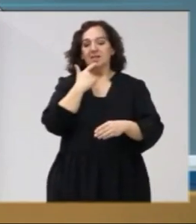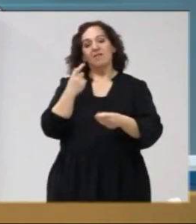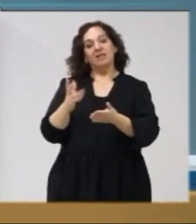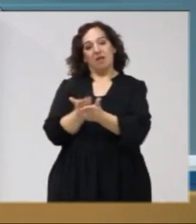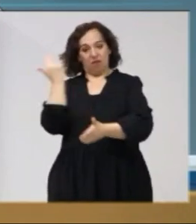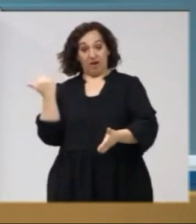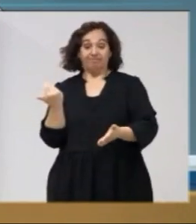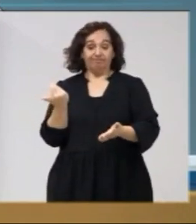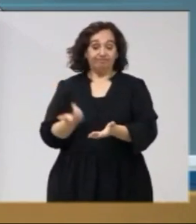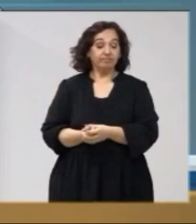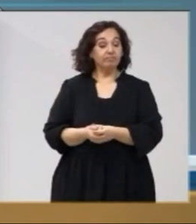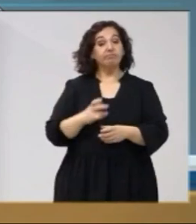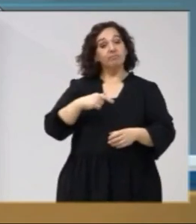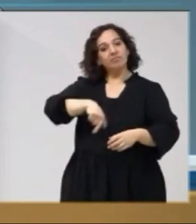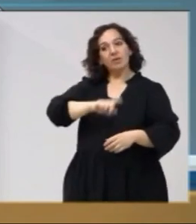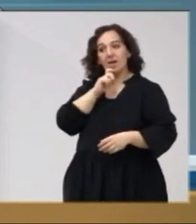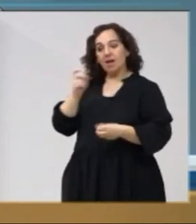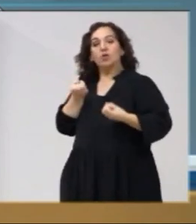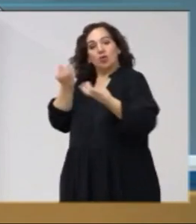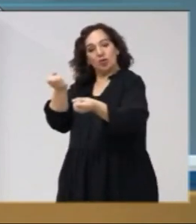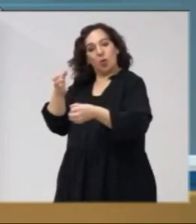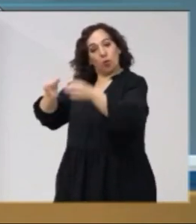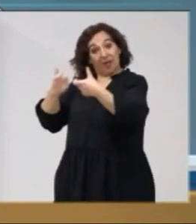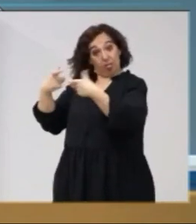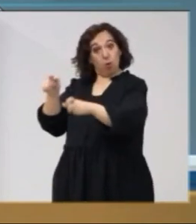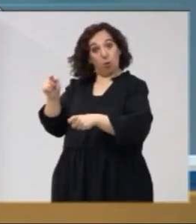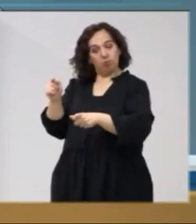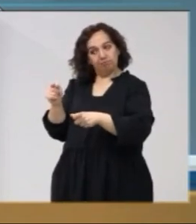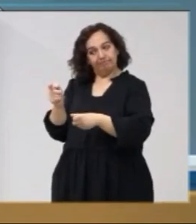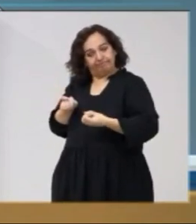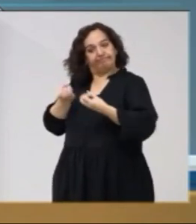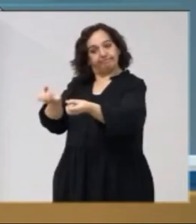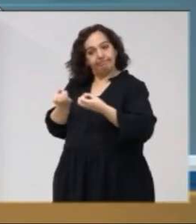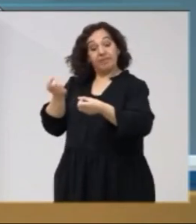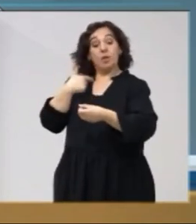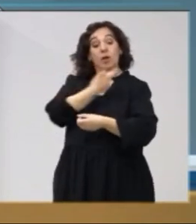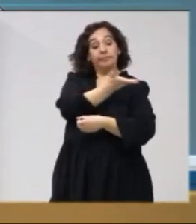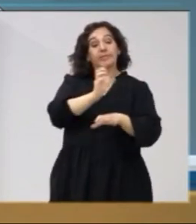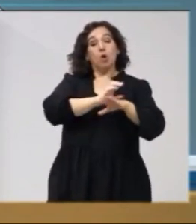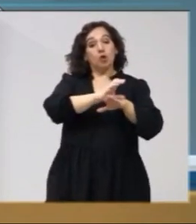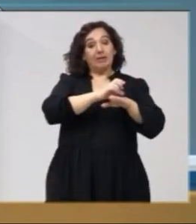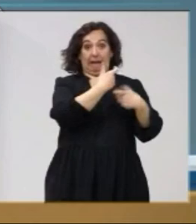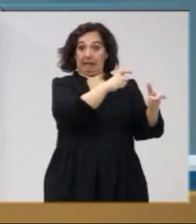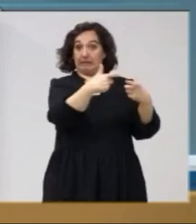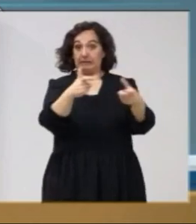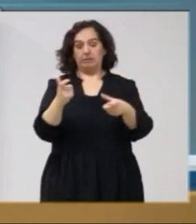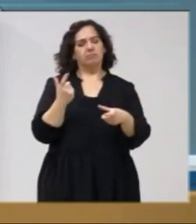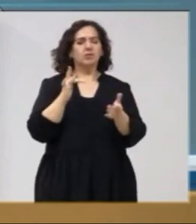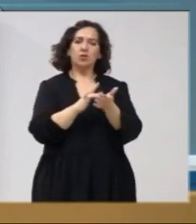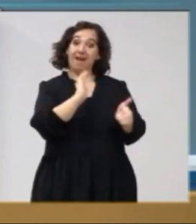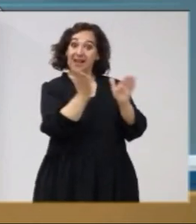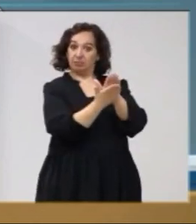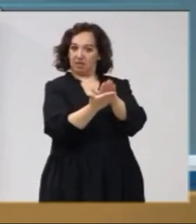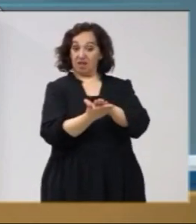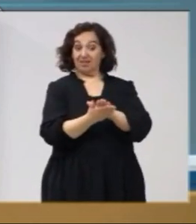Hemos puesto en conocimiento del juzgado que en diferentes consejerías hay expedientes